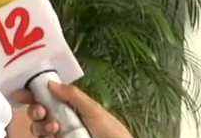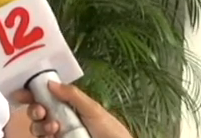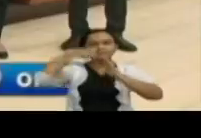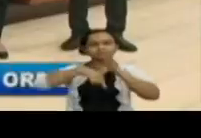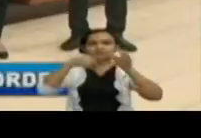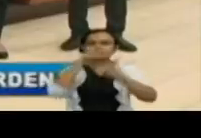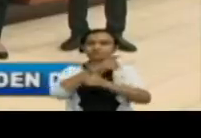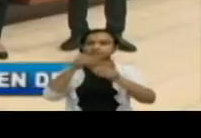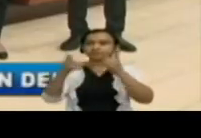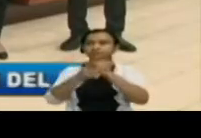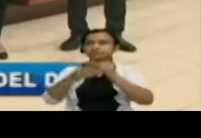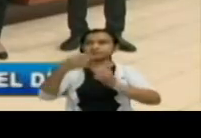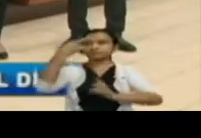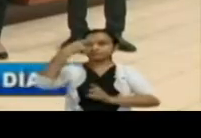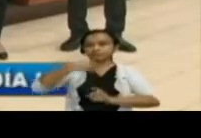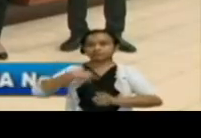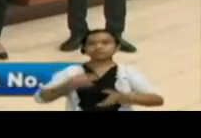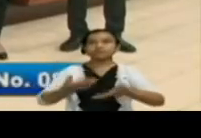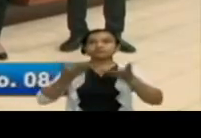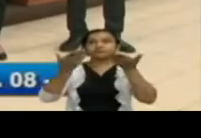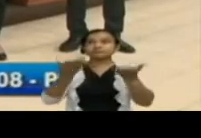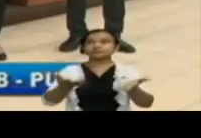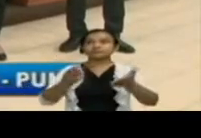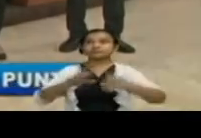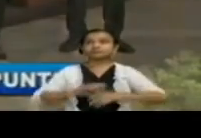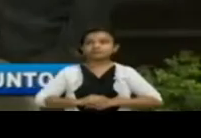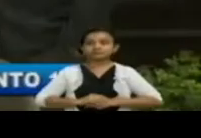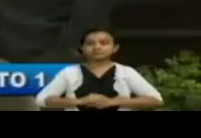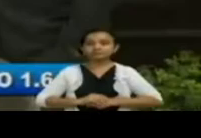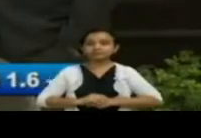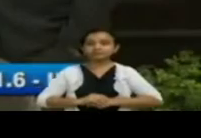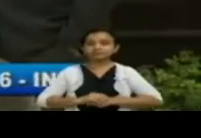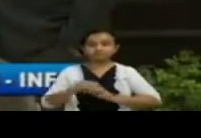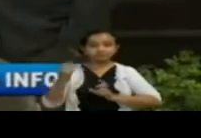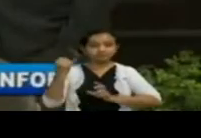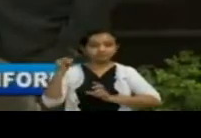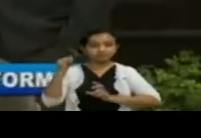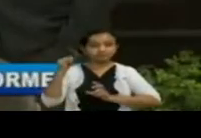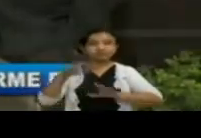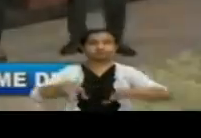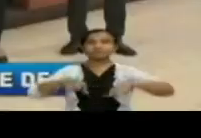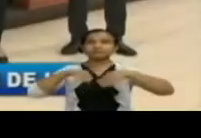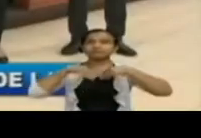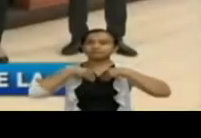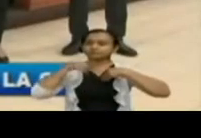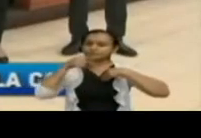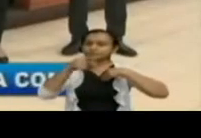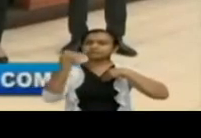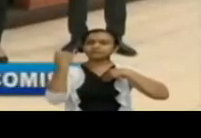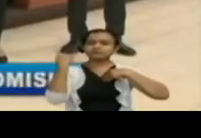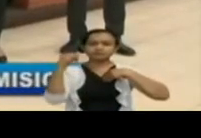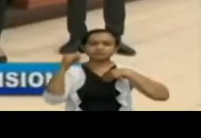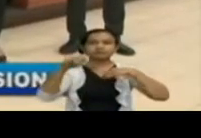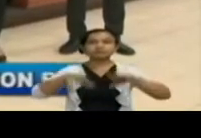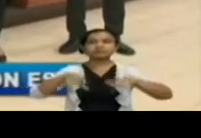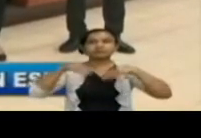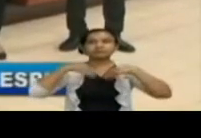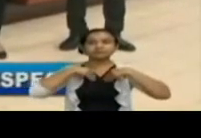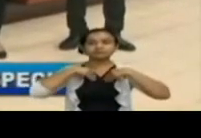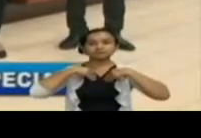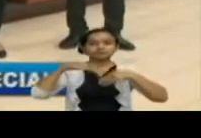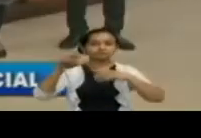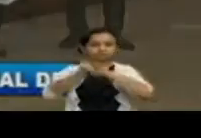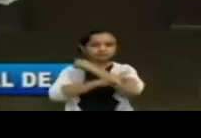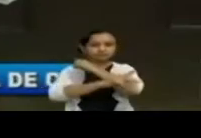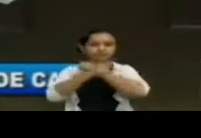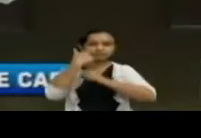estado luchando en pos de los derechos humanos. Y lo que estamos viendo es que se están haciendo nombramientos